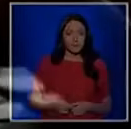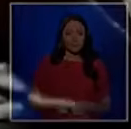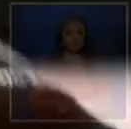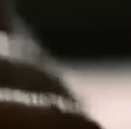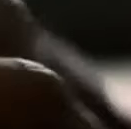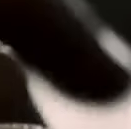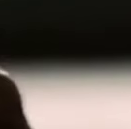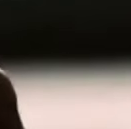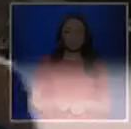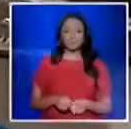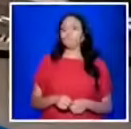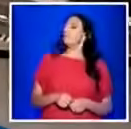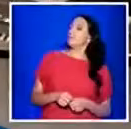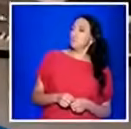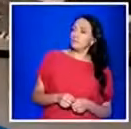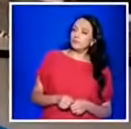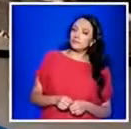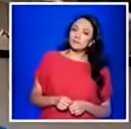nota.